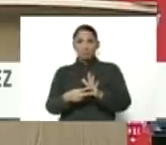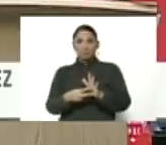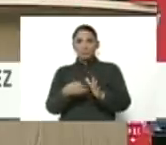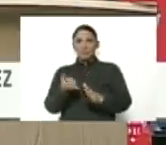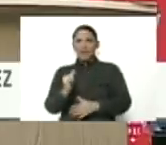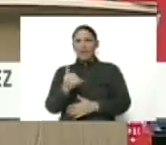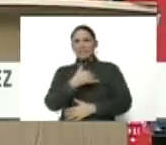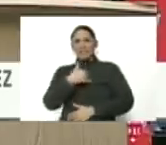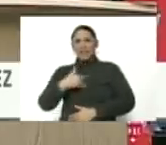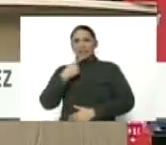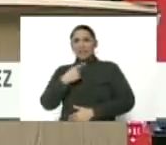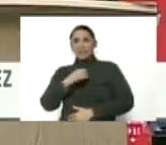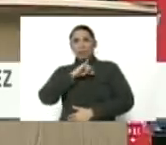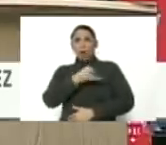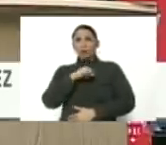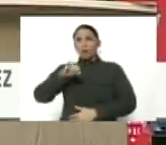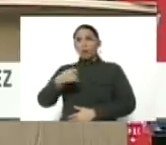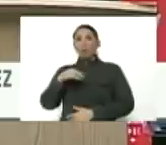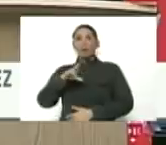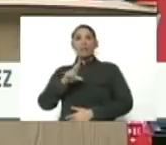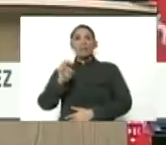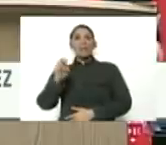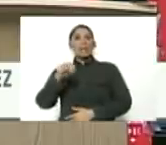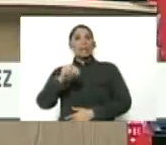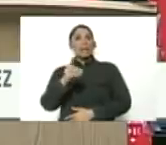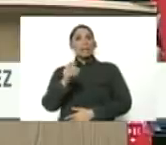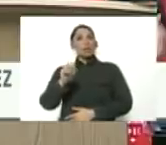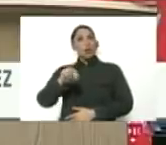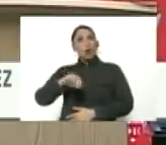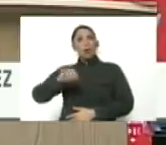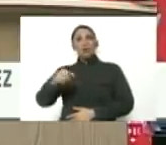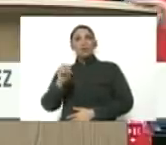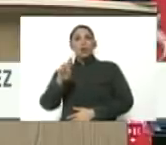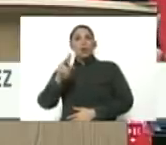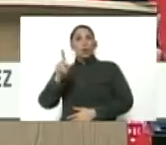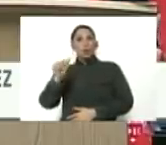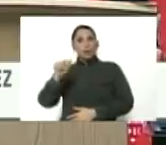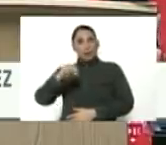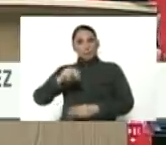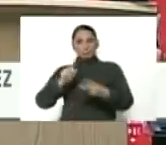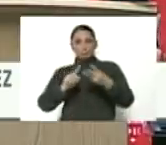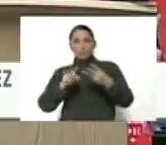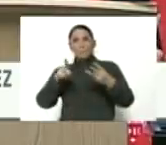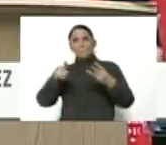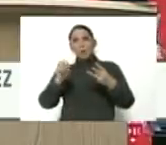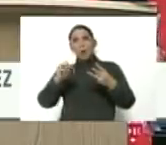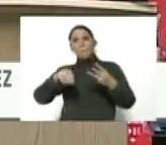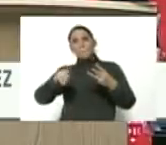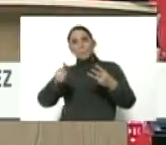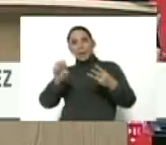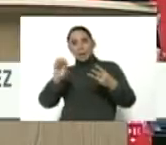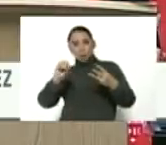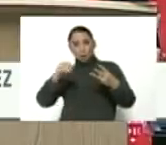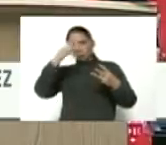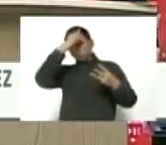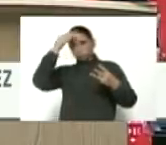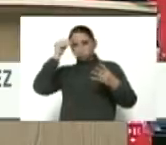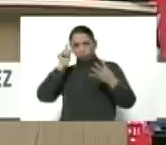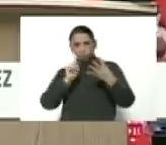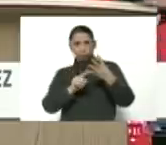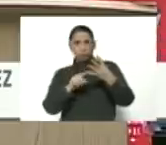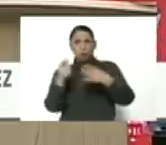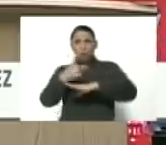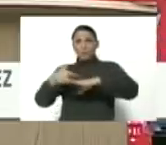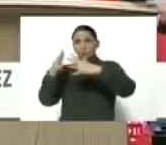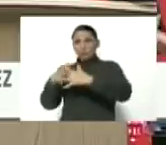tratando de decir JJ Rendón, Jordan Goodrow, Mike Pompeo, Donald Trump, de que el gobierno de los Estados